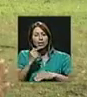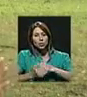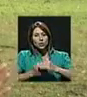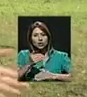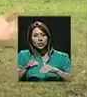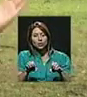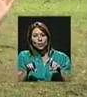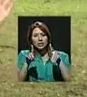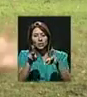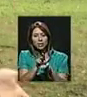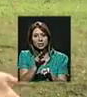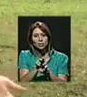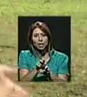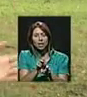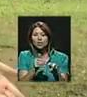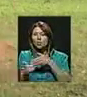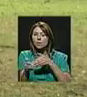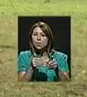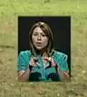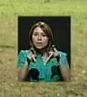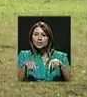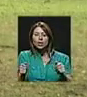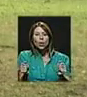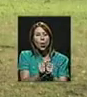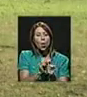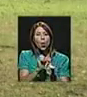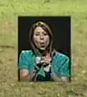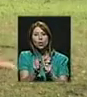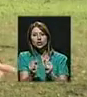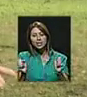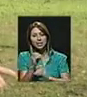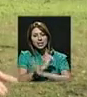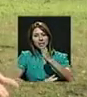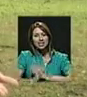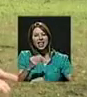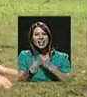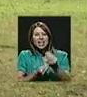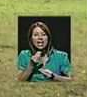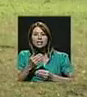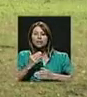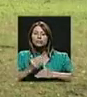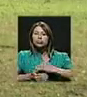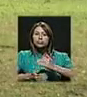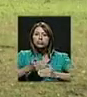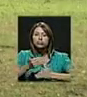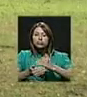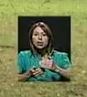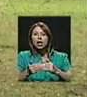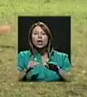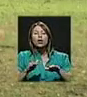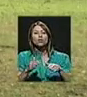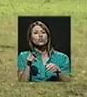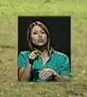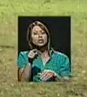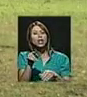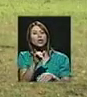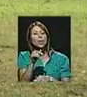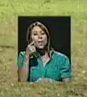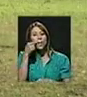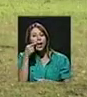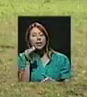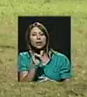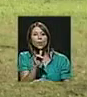educación de la sexualidad, ya sea que haya una persona con o sin discapacidad, es el modelamiento, es decir, cómo usted, padre,